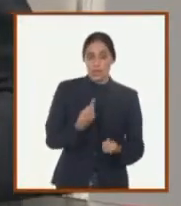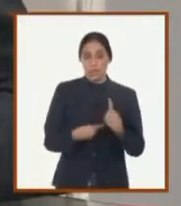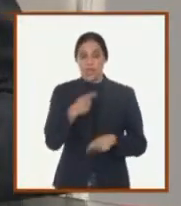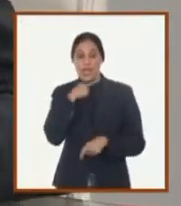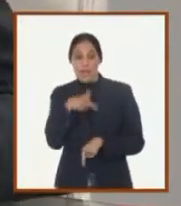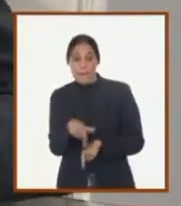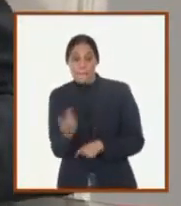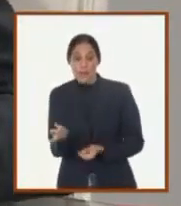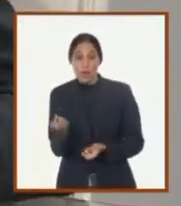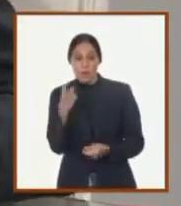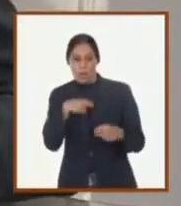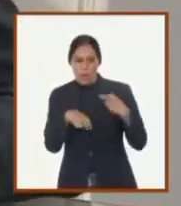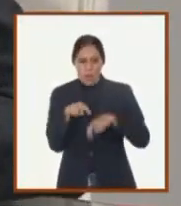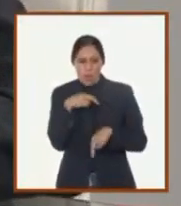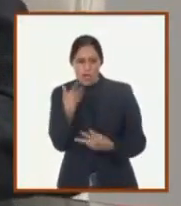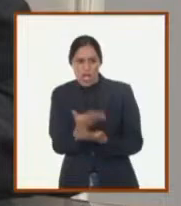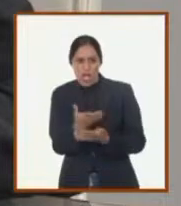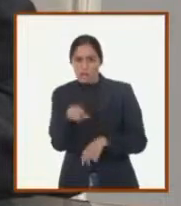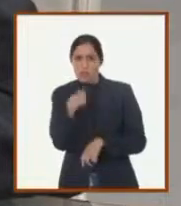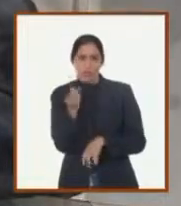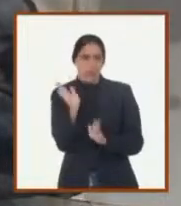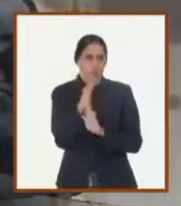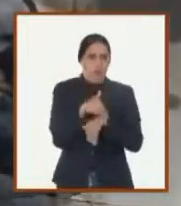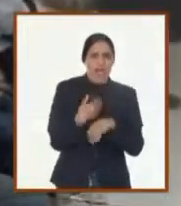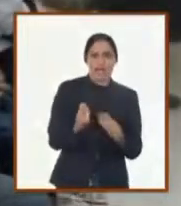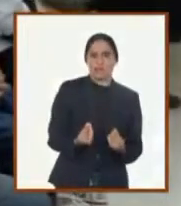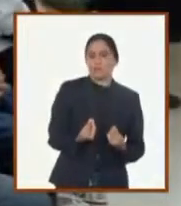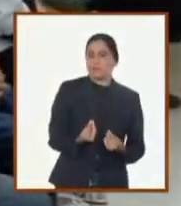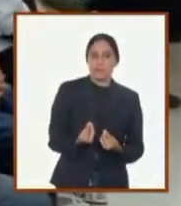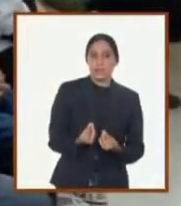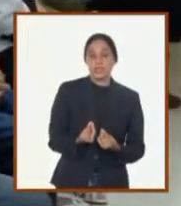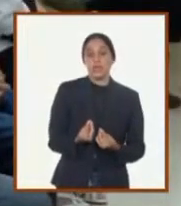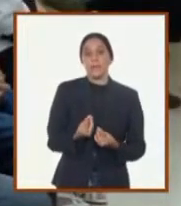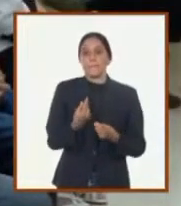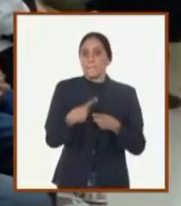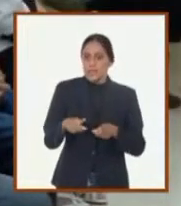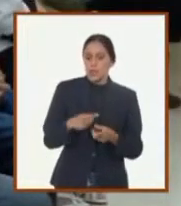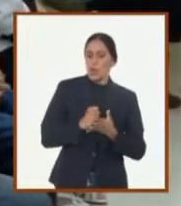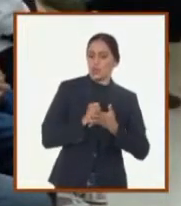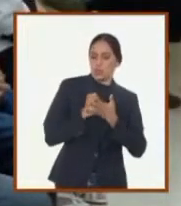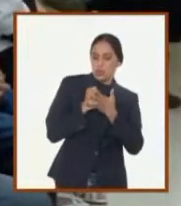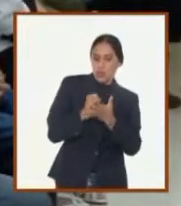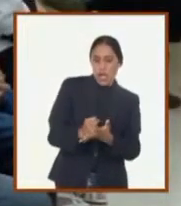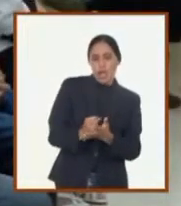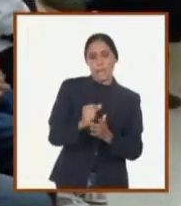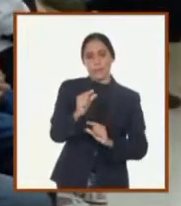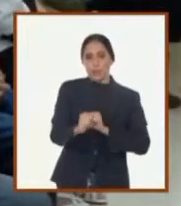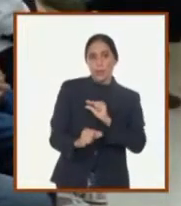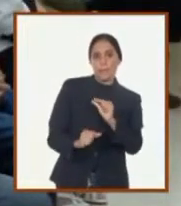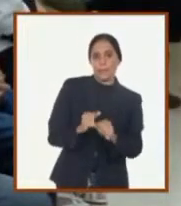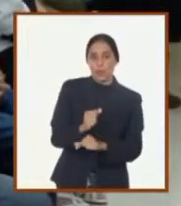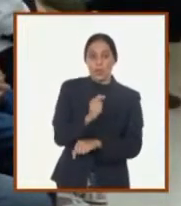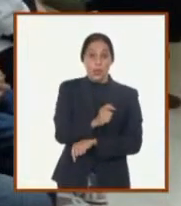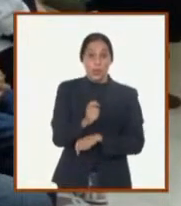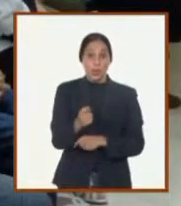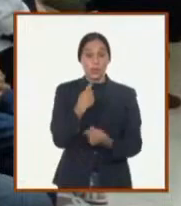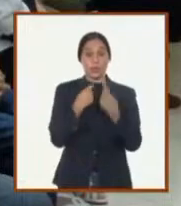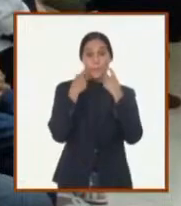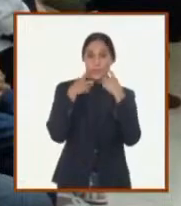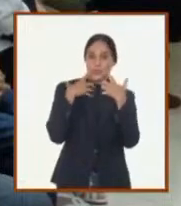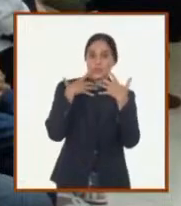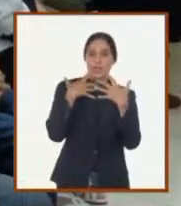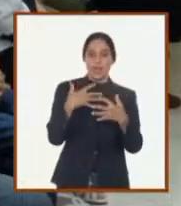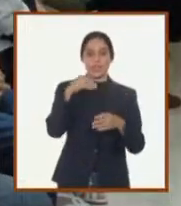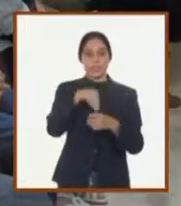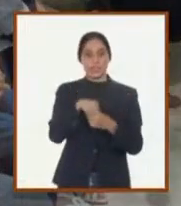algo que realmente no tenemos eh en nuestros archivos que han ido creciendo Y que seguro que daile va a